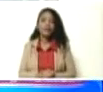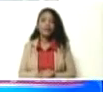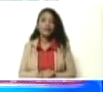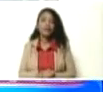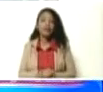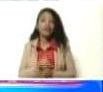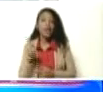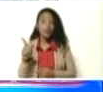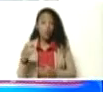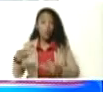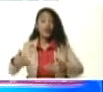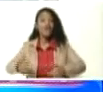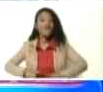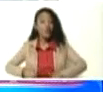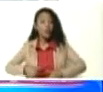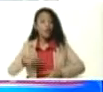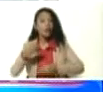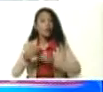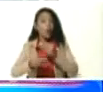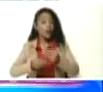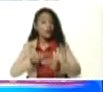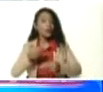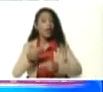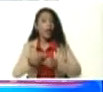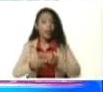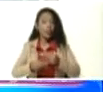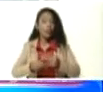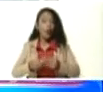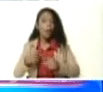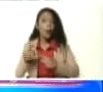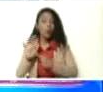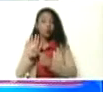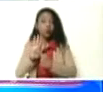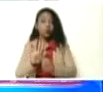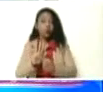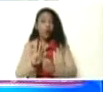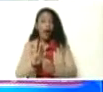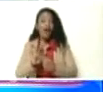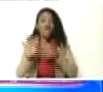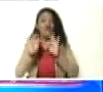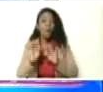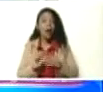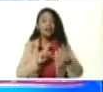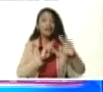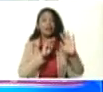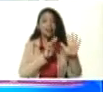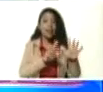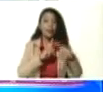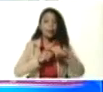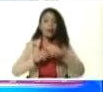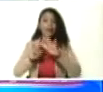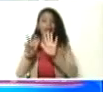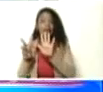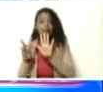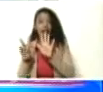Es un gran esfuerzo que estamos haciendo, pero hemos demostrado que el método 7 más 7 es el método